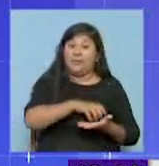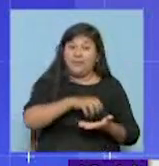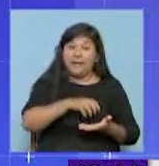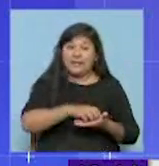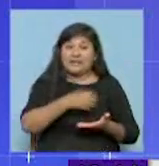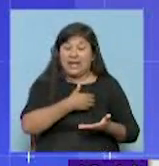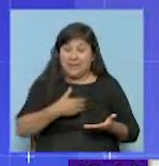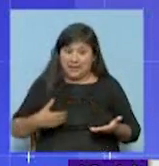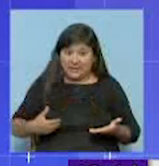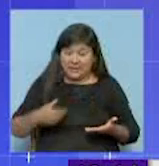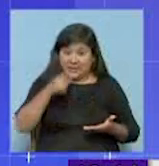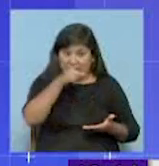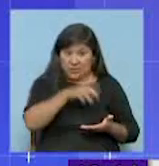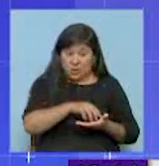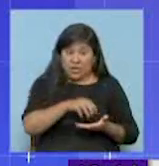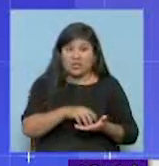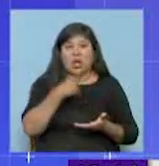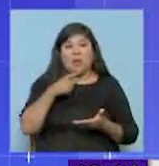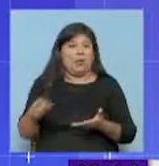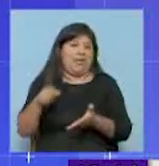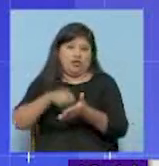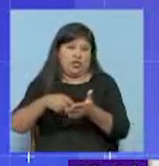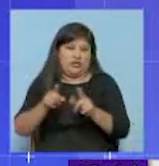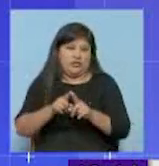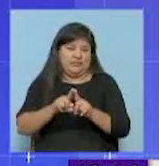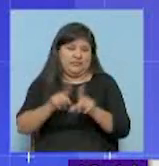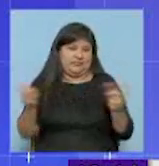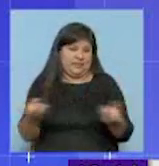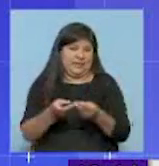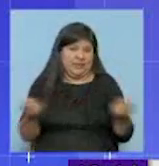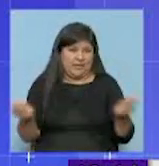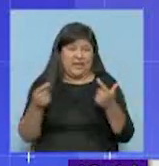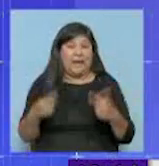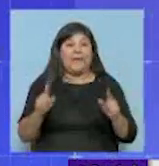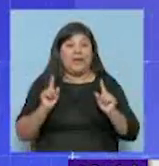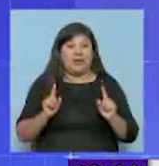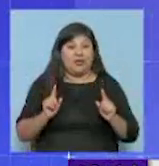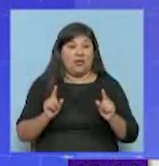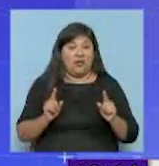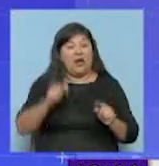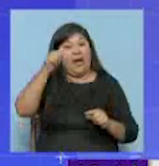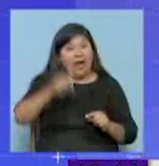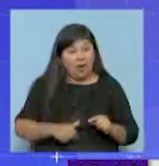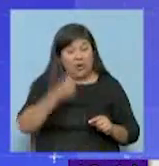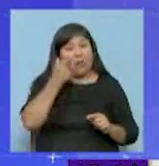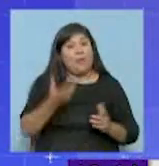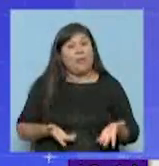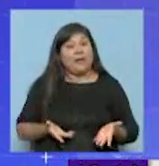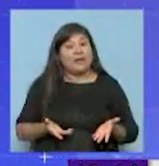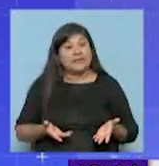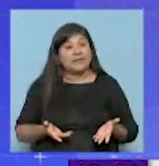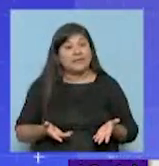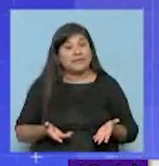facultad unilateral de rescindirlo. Y para que conozcamos la actualidad y la situación en la que estamos,